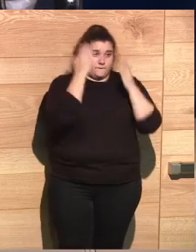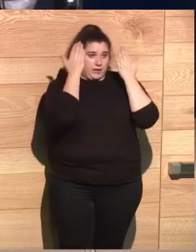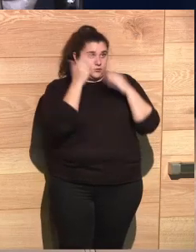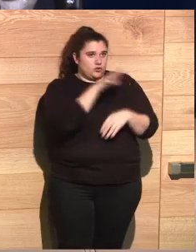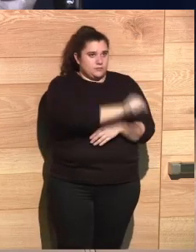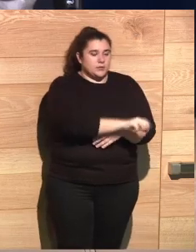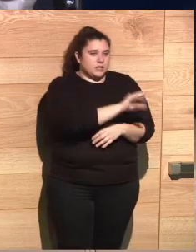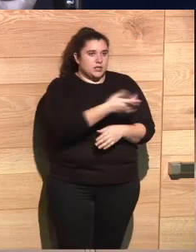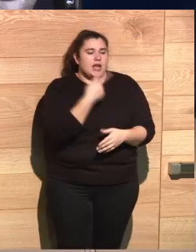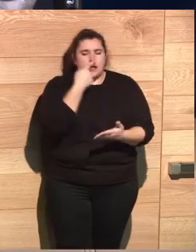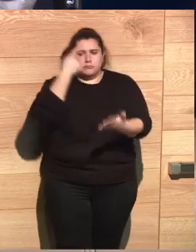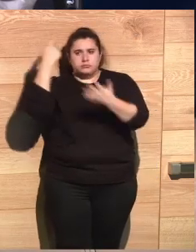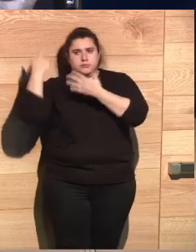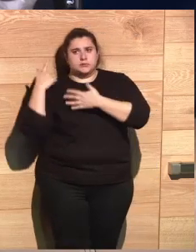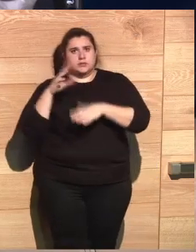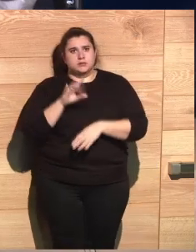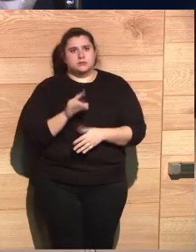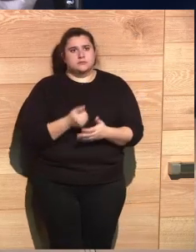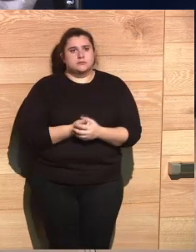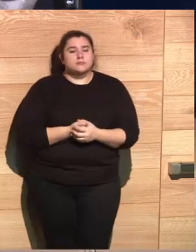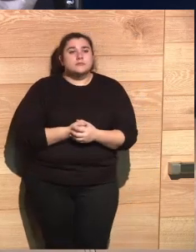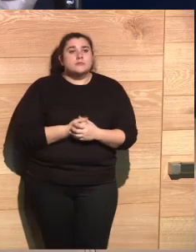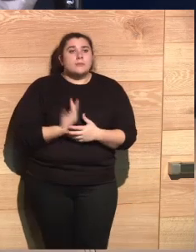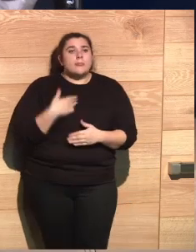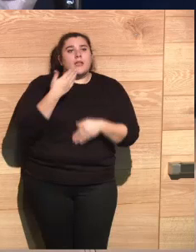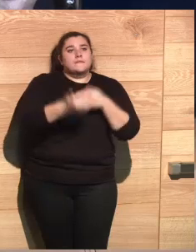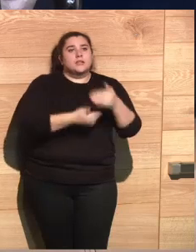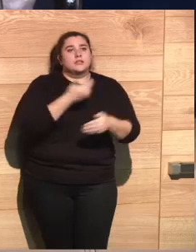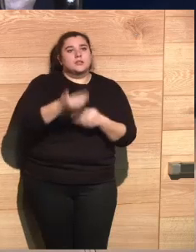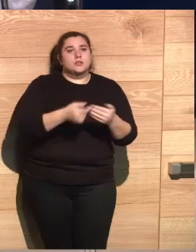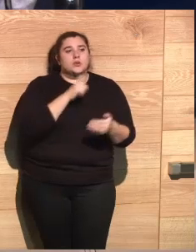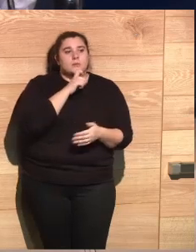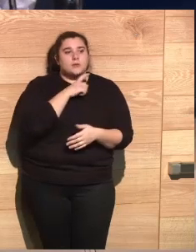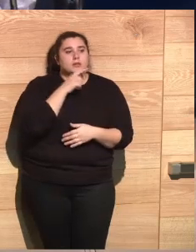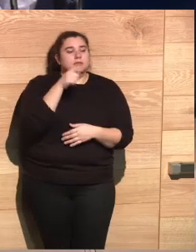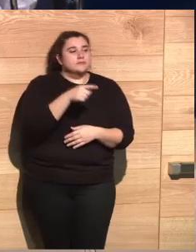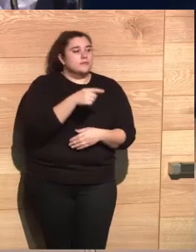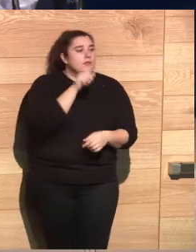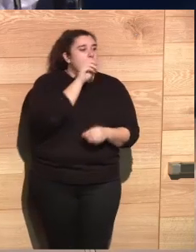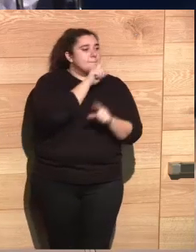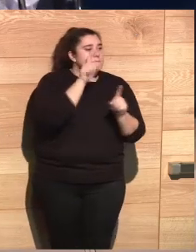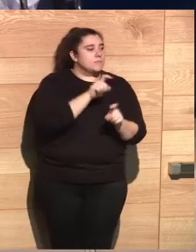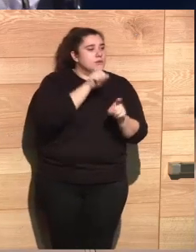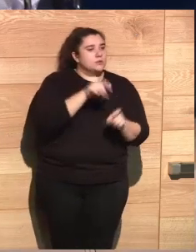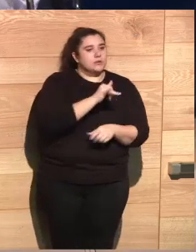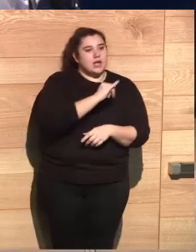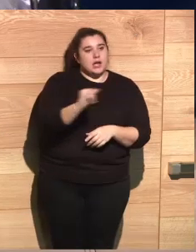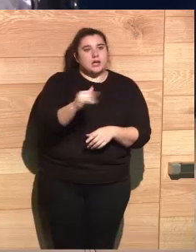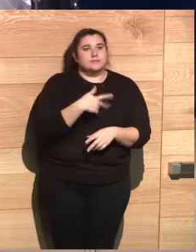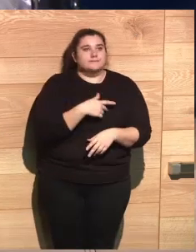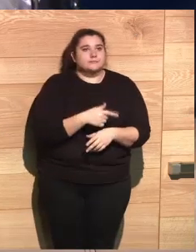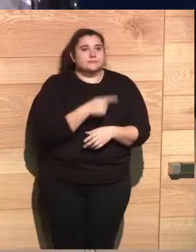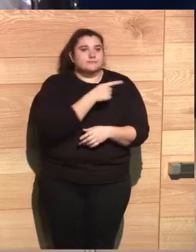Hace 6 años ya. Sí, hace un montón Veremos cómo evoluciona. Tenemos una pregunta por aquí, creo. Vale, segunda fila y luego por